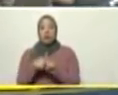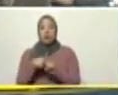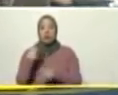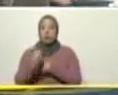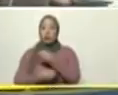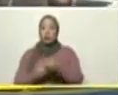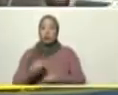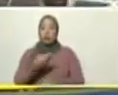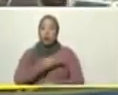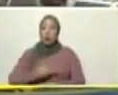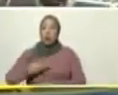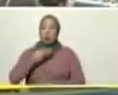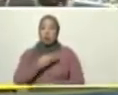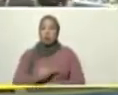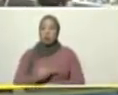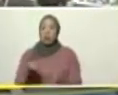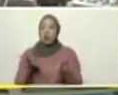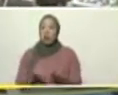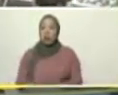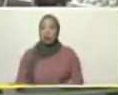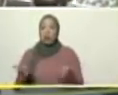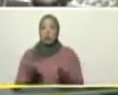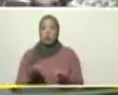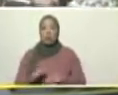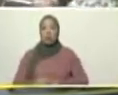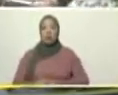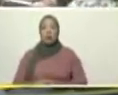captados por la misión militar norteamericana